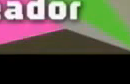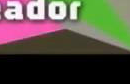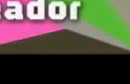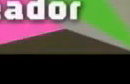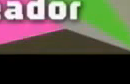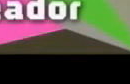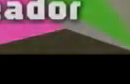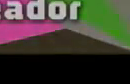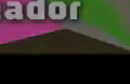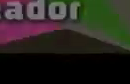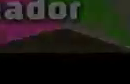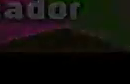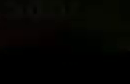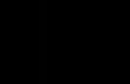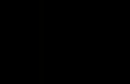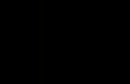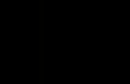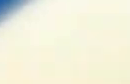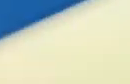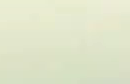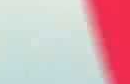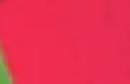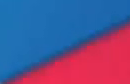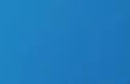también son el mundo a tu alrededor.